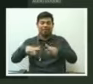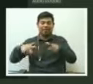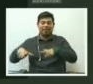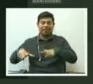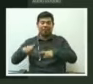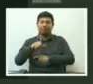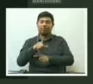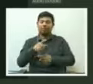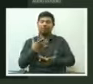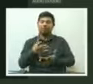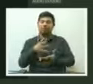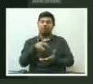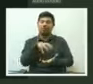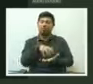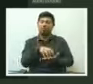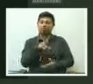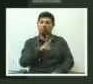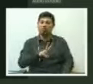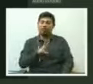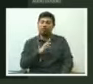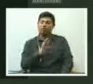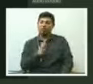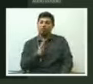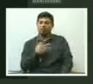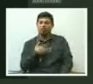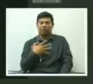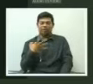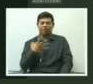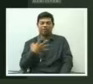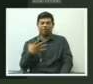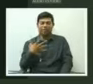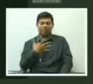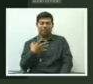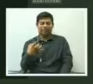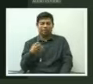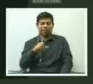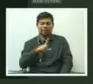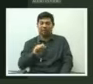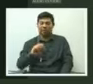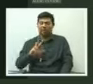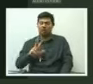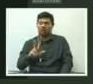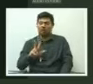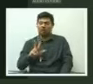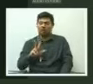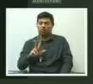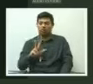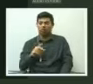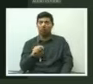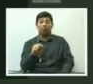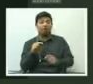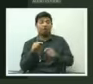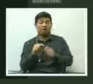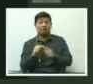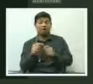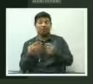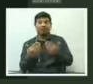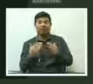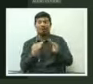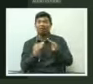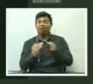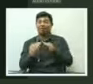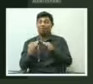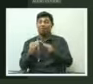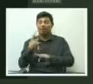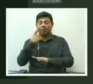costero de Valdivia, teniendo un registro de 578 bomberos y bomberas. A su vez, el impacto de esta subvención aplica para vecinos y vecinas del sector Los